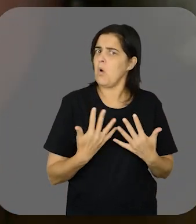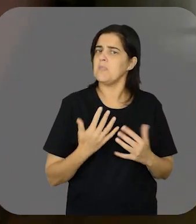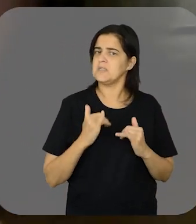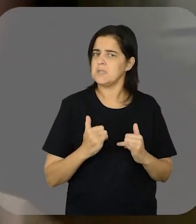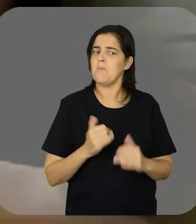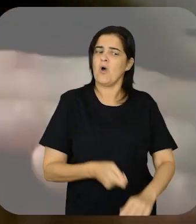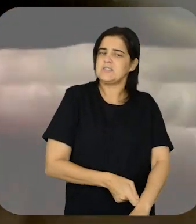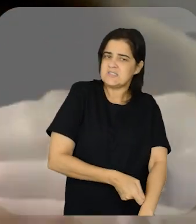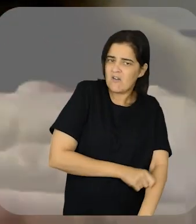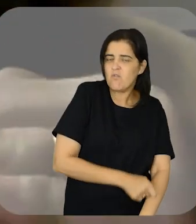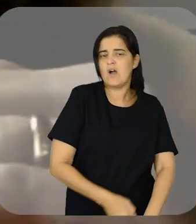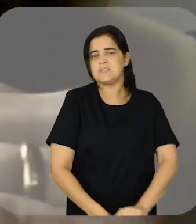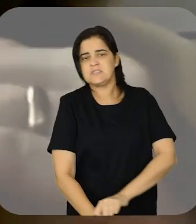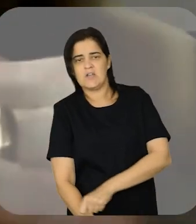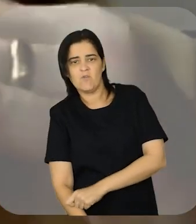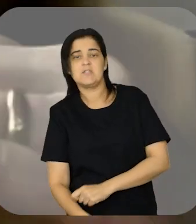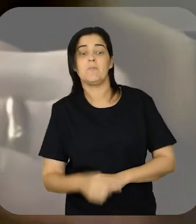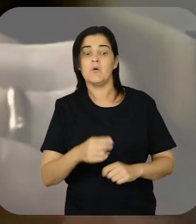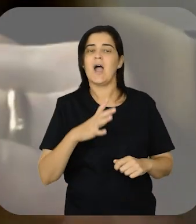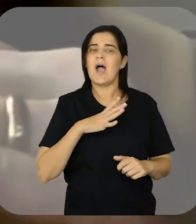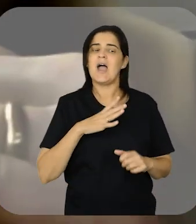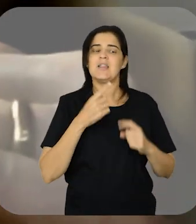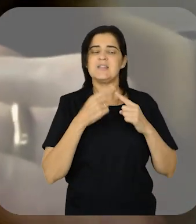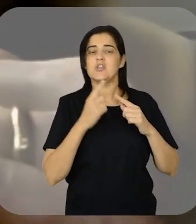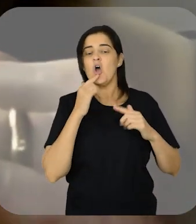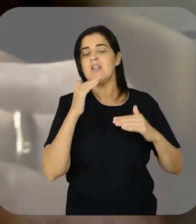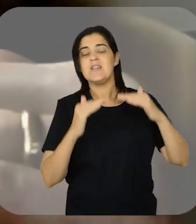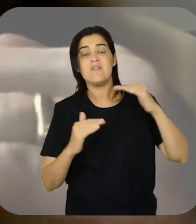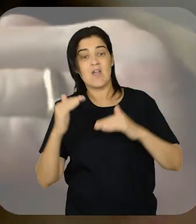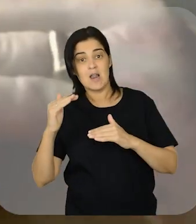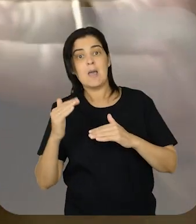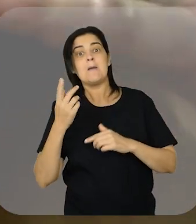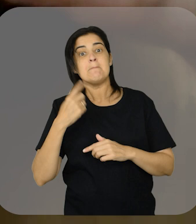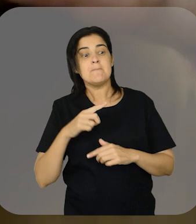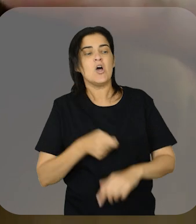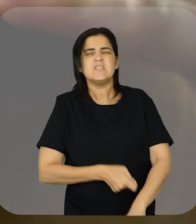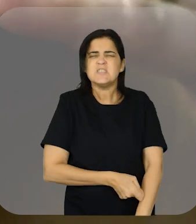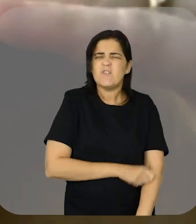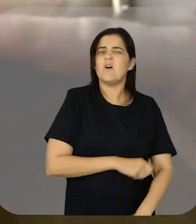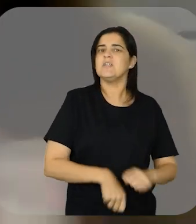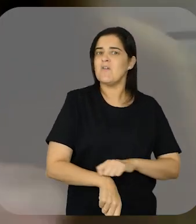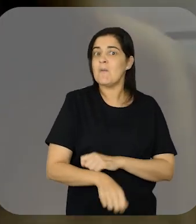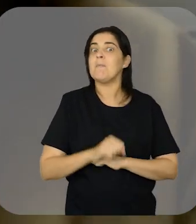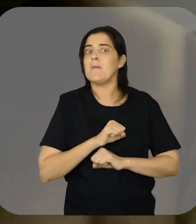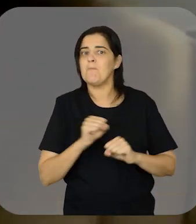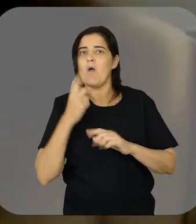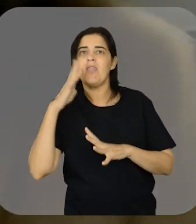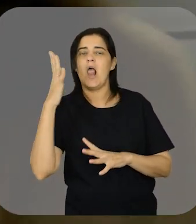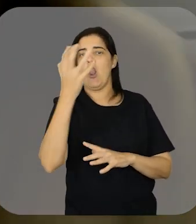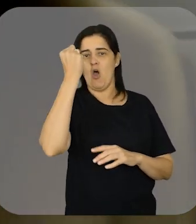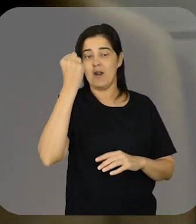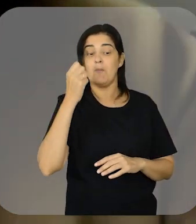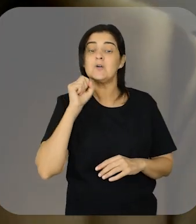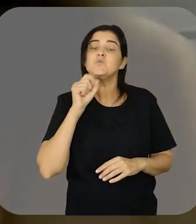se esfuerza, porque está en ese distinto nivel, como dice Aldo, pero se esfuerza para lograrlo, porque sabe que